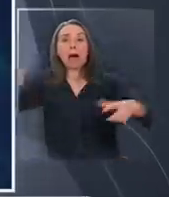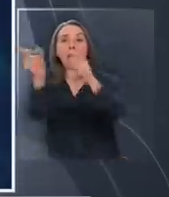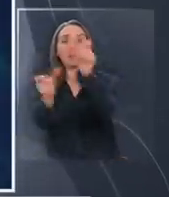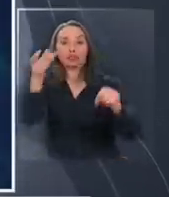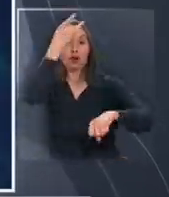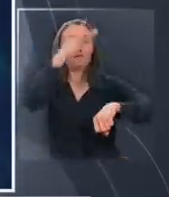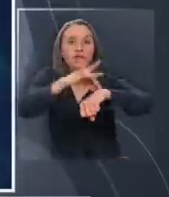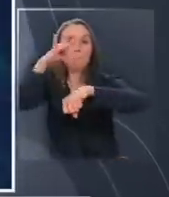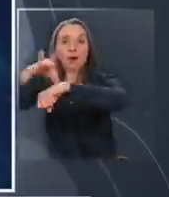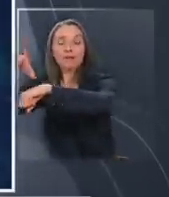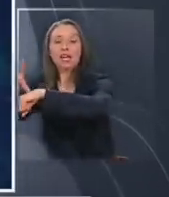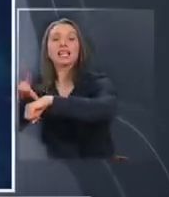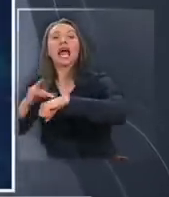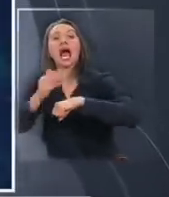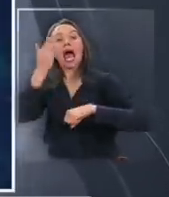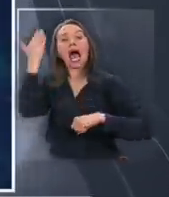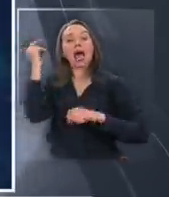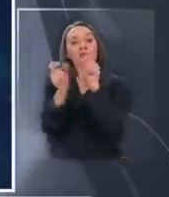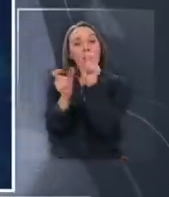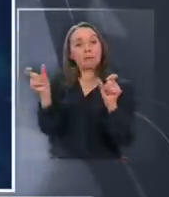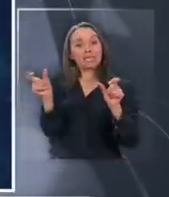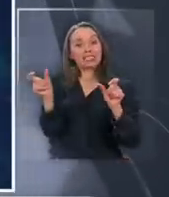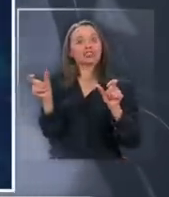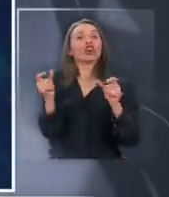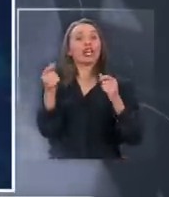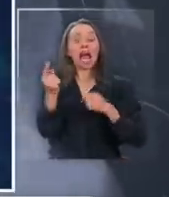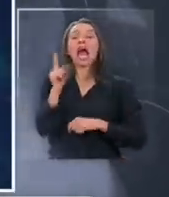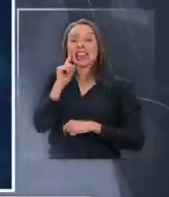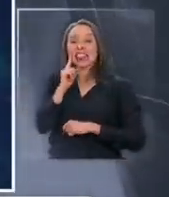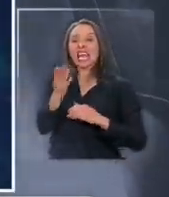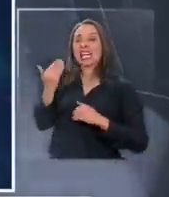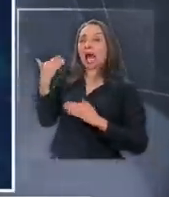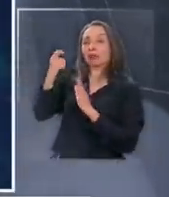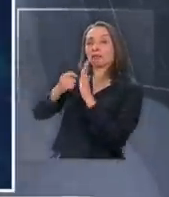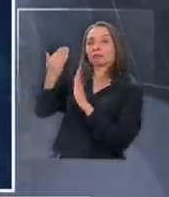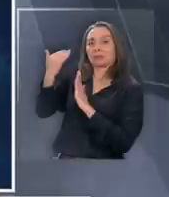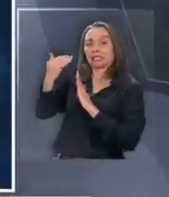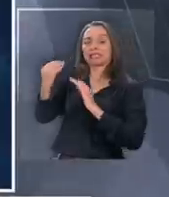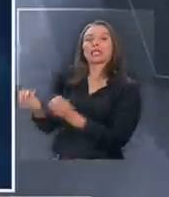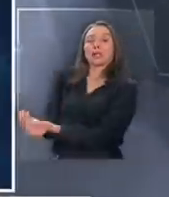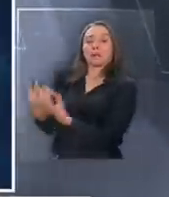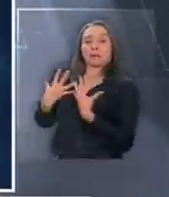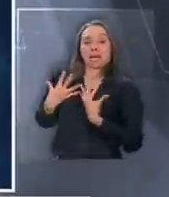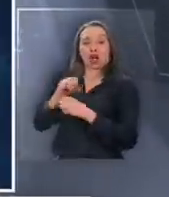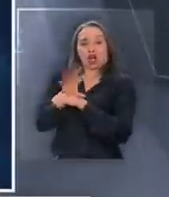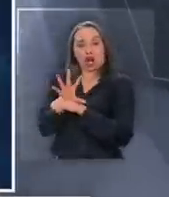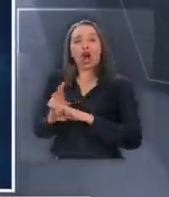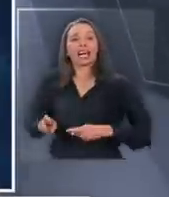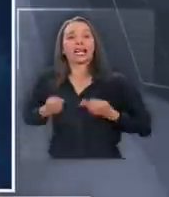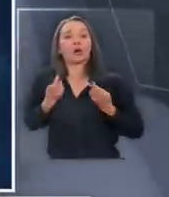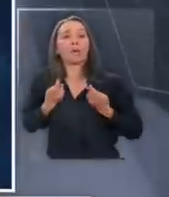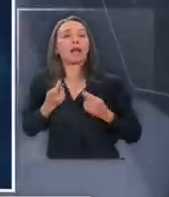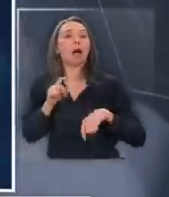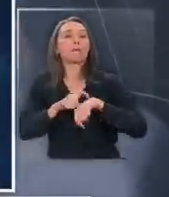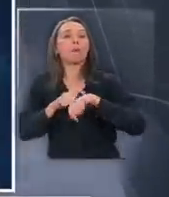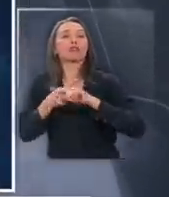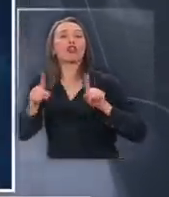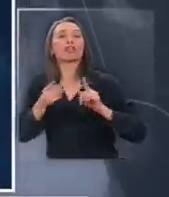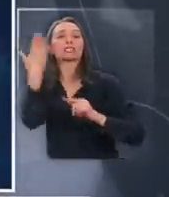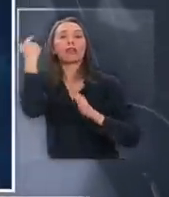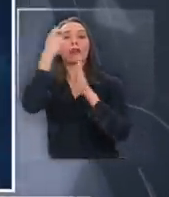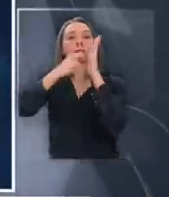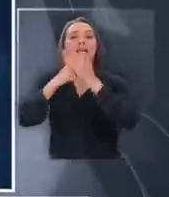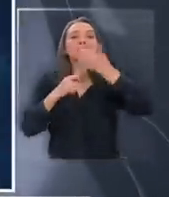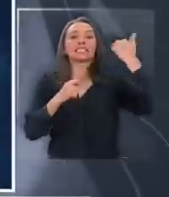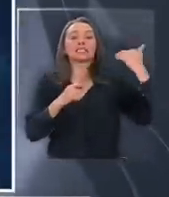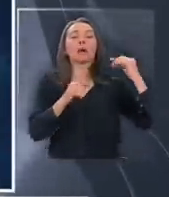los casos más antiguos, recuperados, corresponden a un momento epidemiológico diferente cuando había